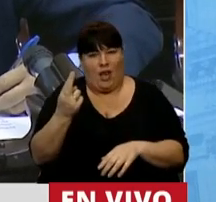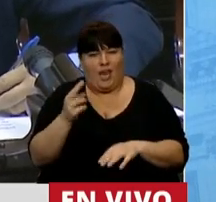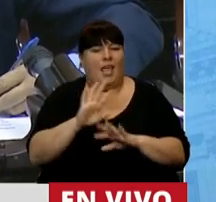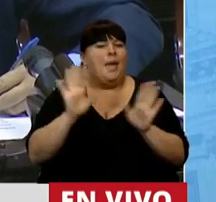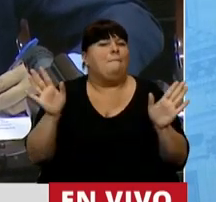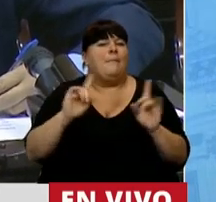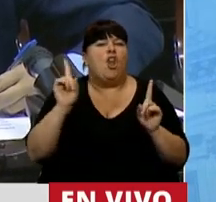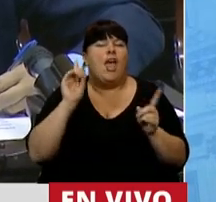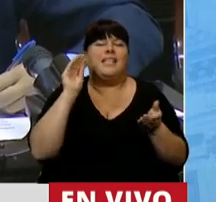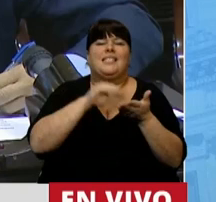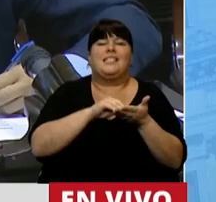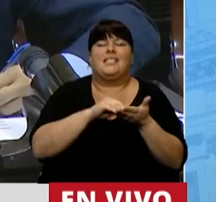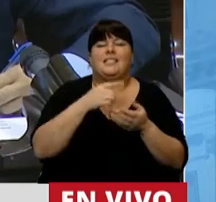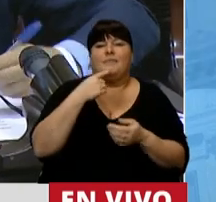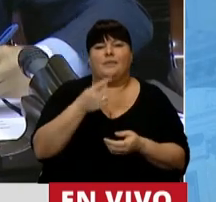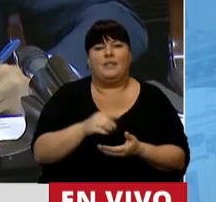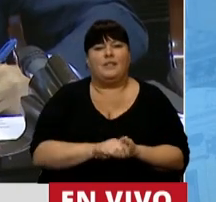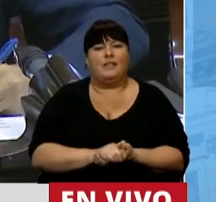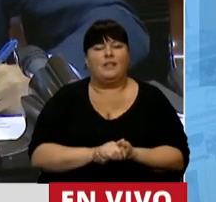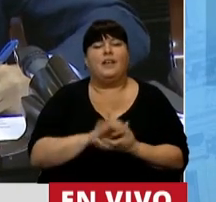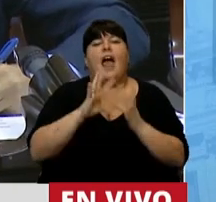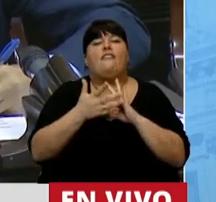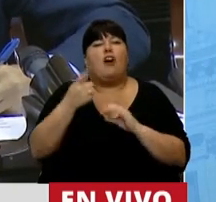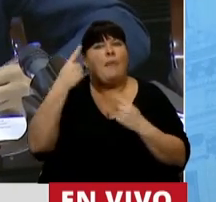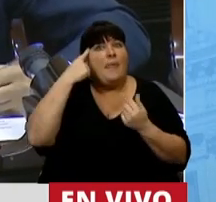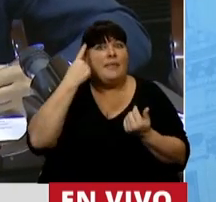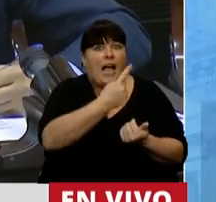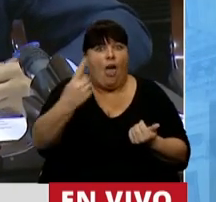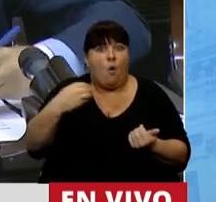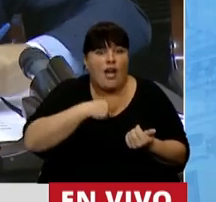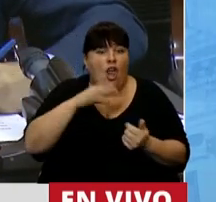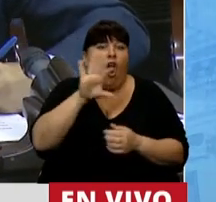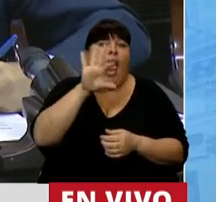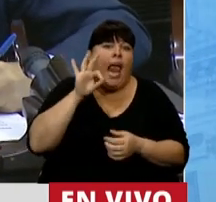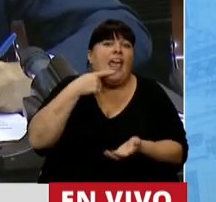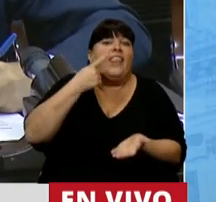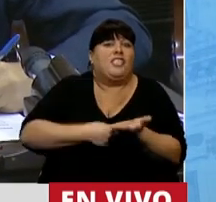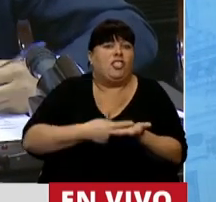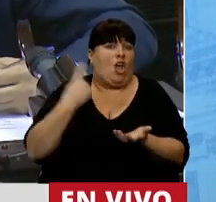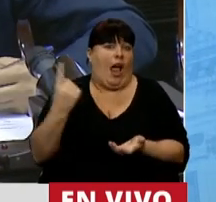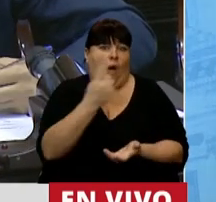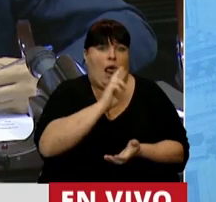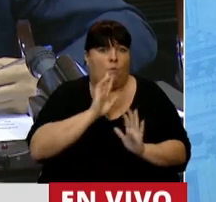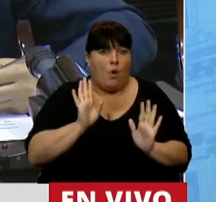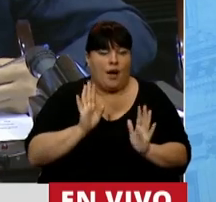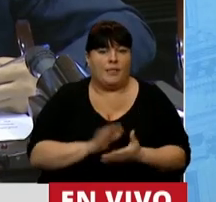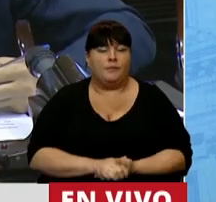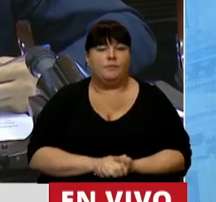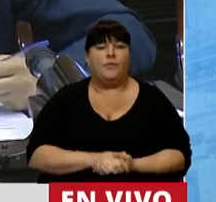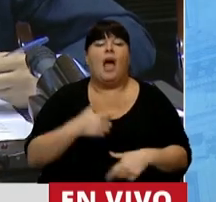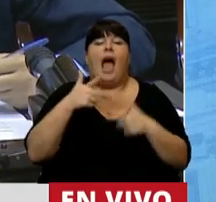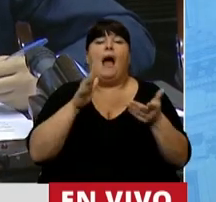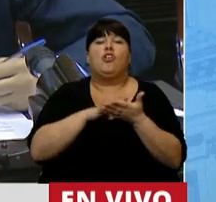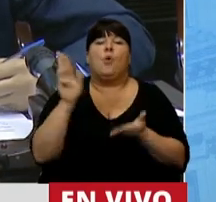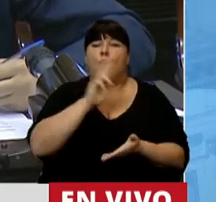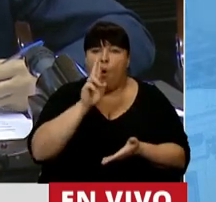de ninguna manera se interviene en las convicciones, en las creencias y en la opción y en el derecho a decidir de nuestras mujeres. Y cuando hablo